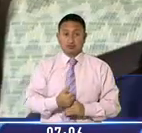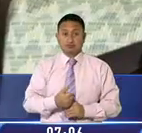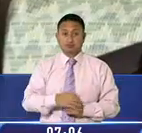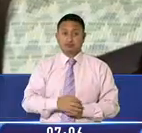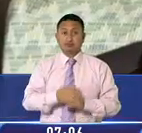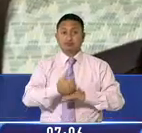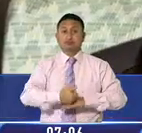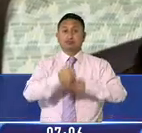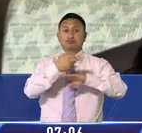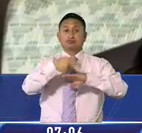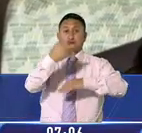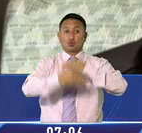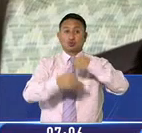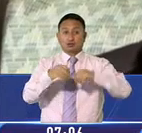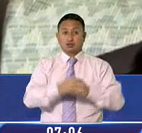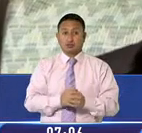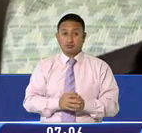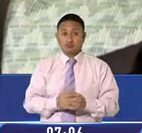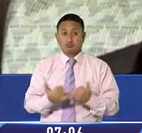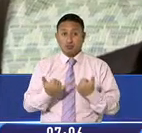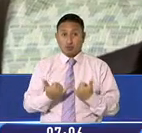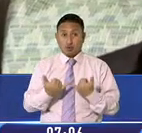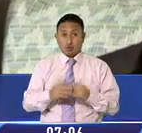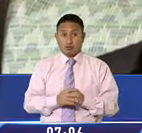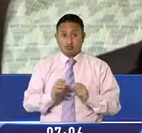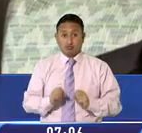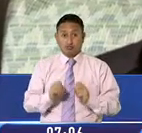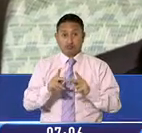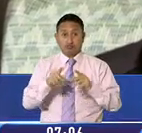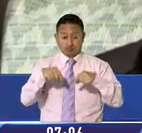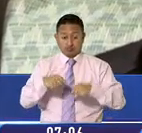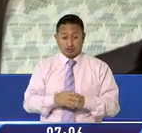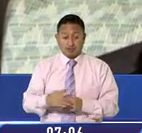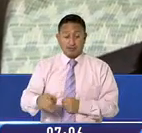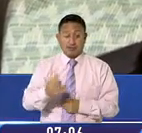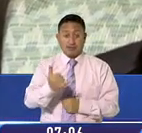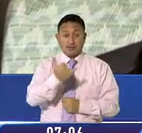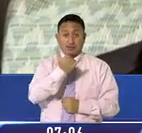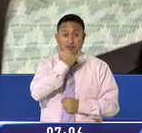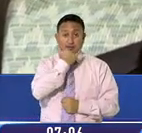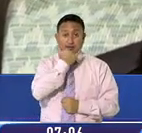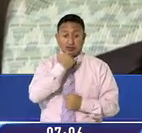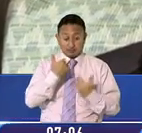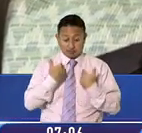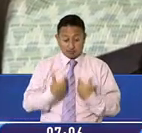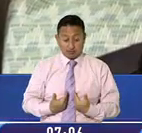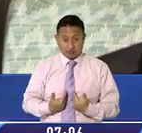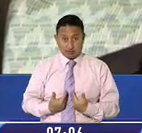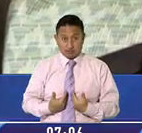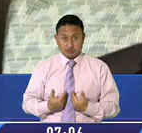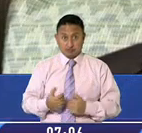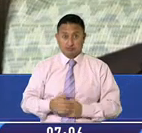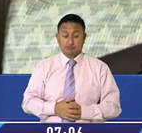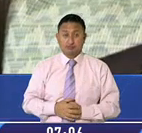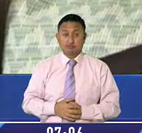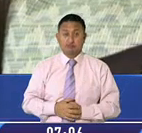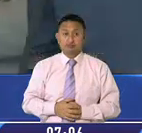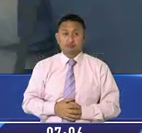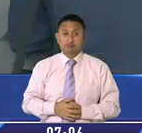la oportunidad de resarcir el grave daño que la justicia correísta cometió en mi caso.